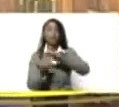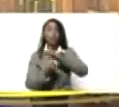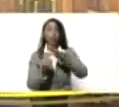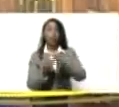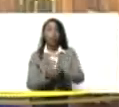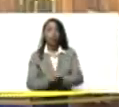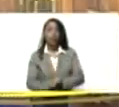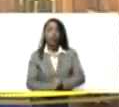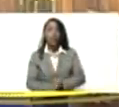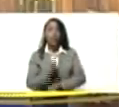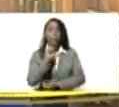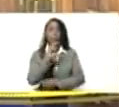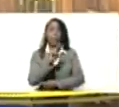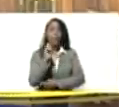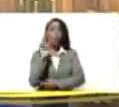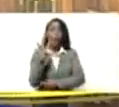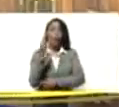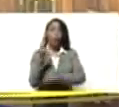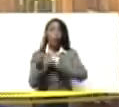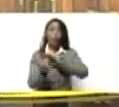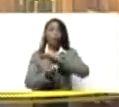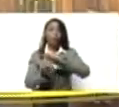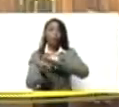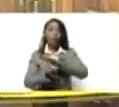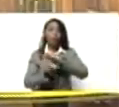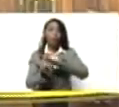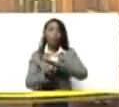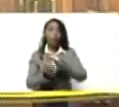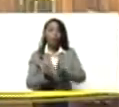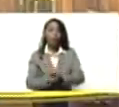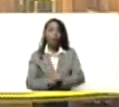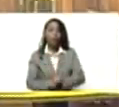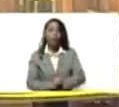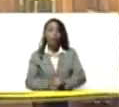carreteras y servicios públicos